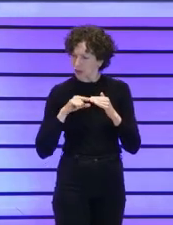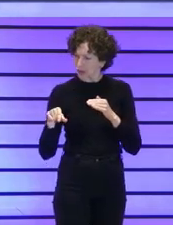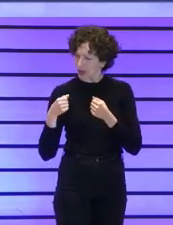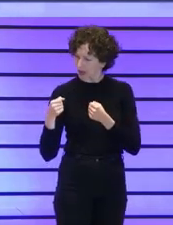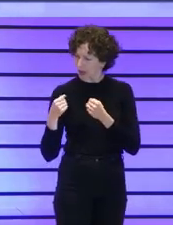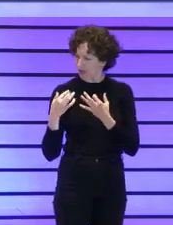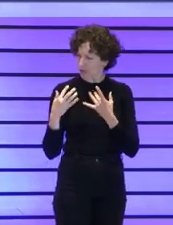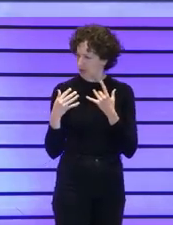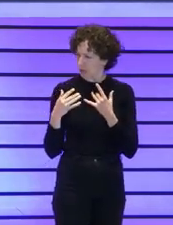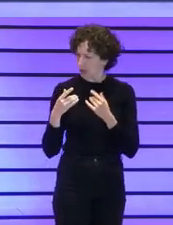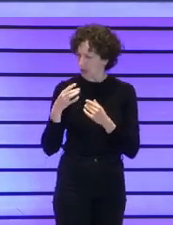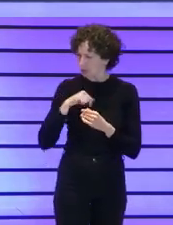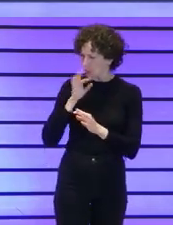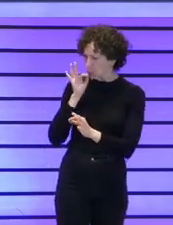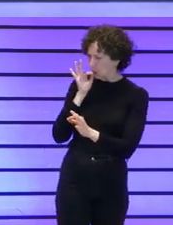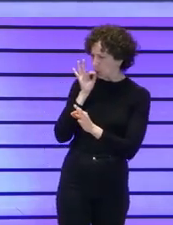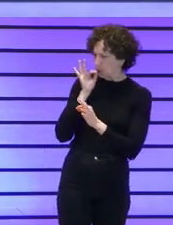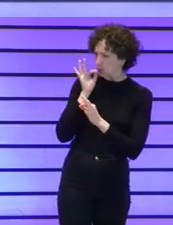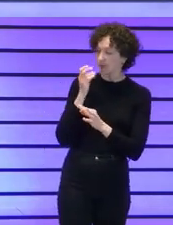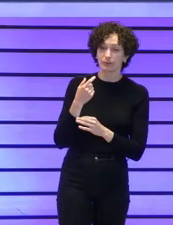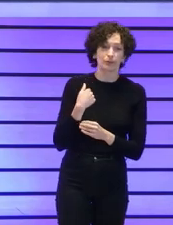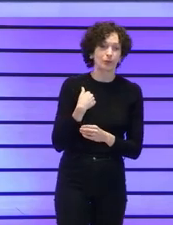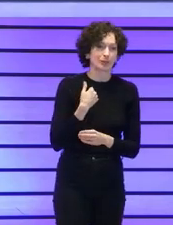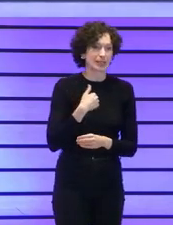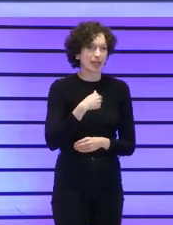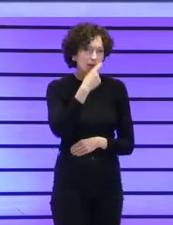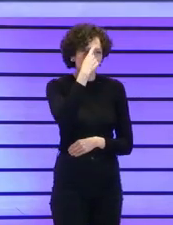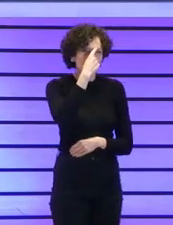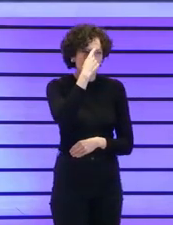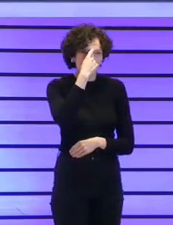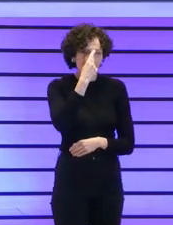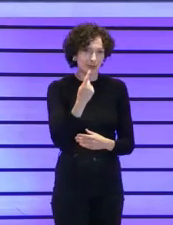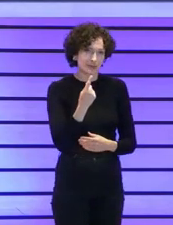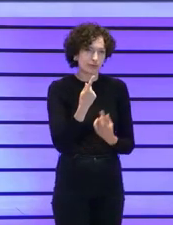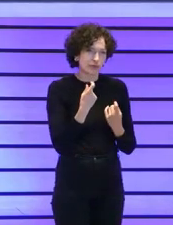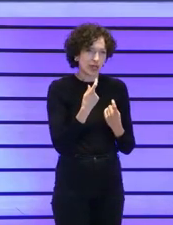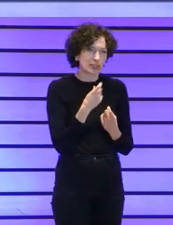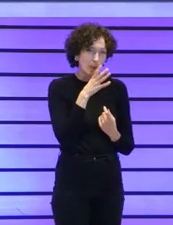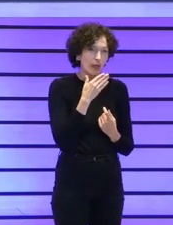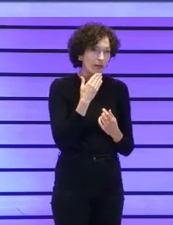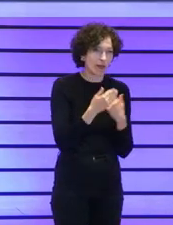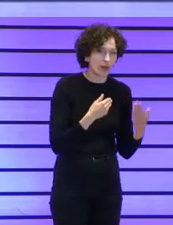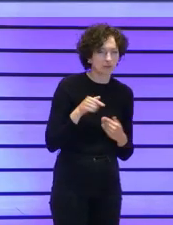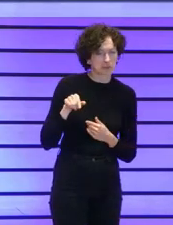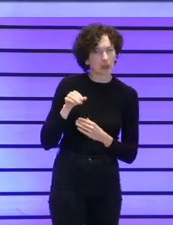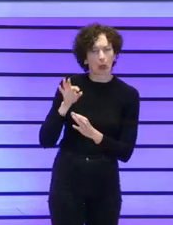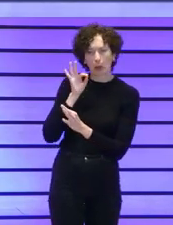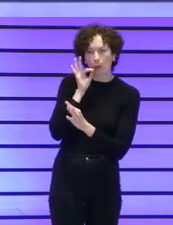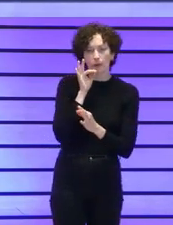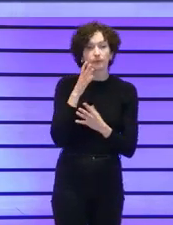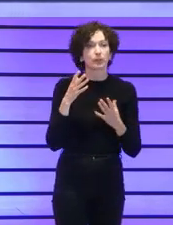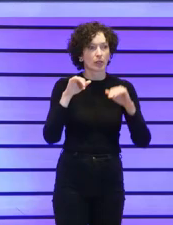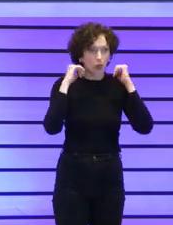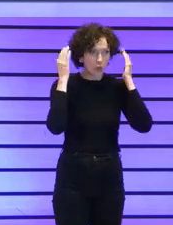esa frescura, ¿no? Que yo ya empiezo a echar de menos, que voy añosa, ¿no? Y claro, a los